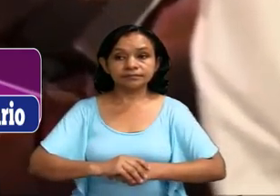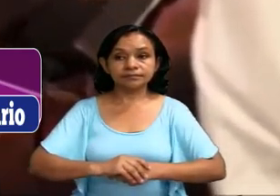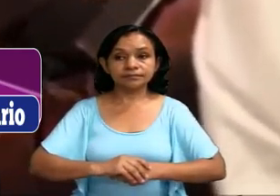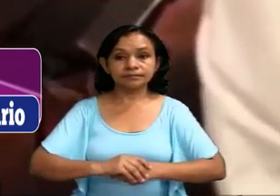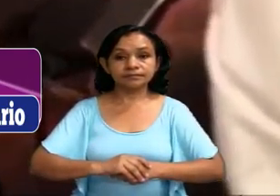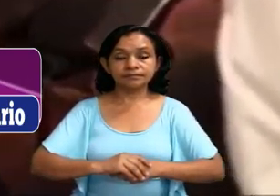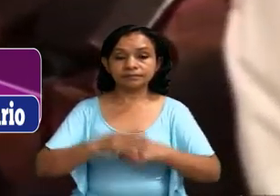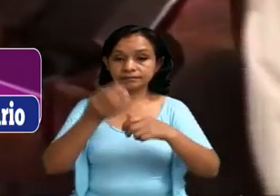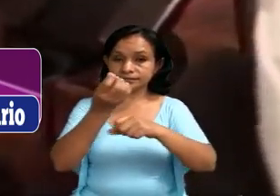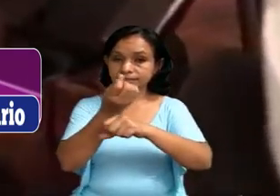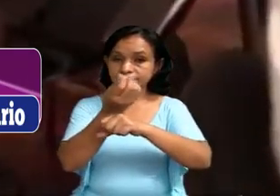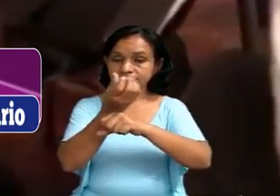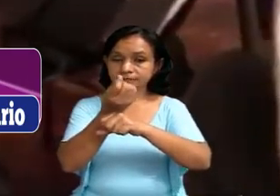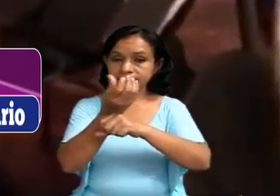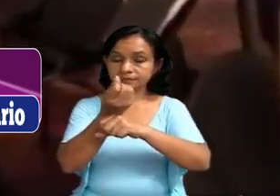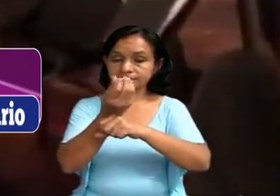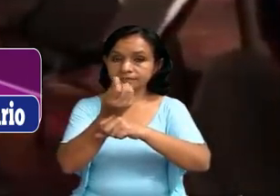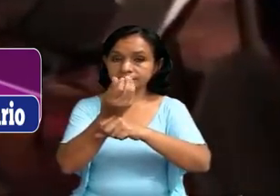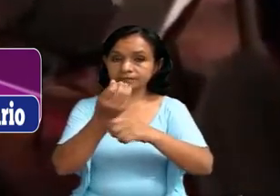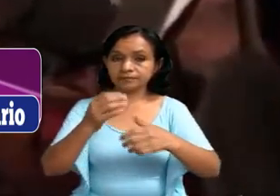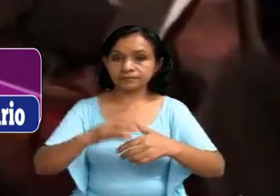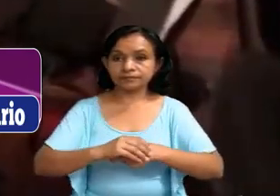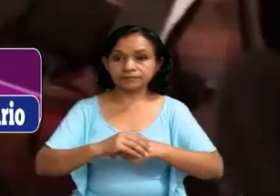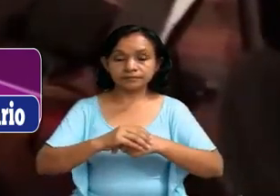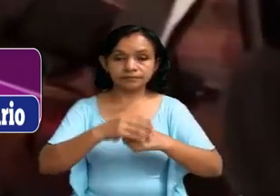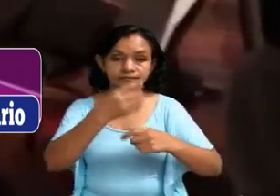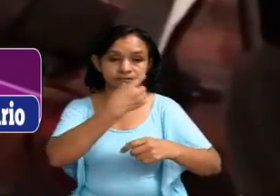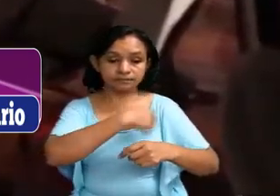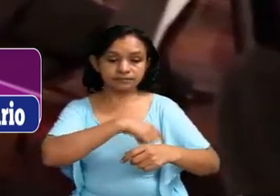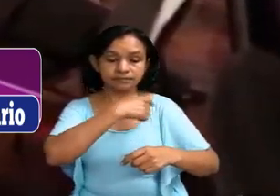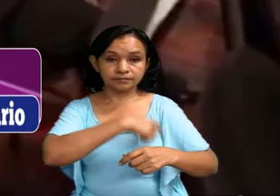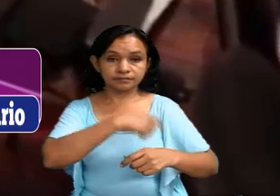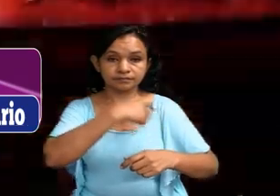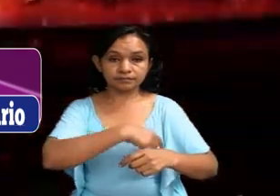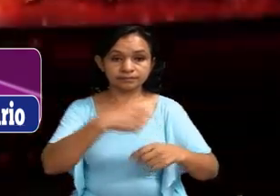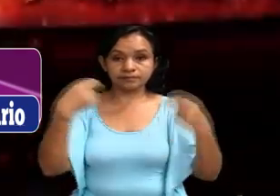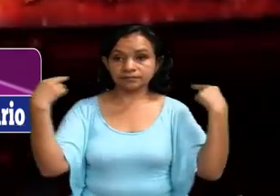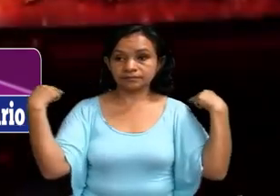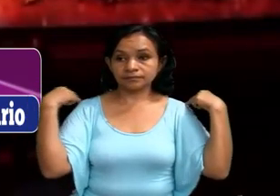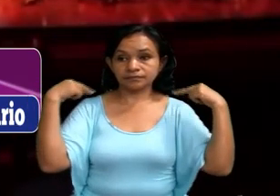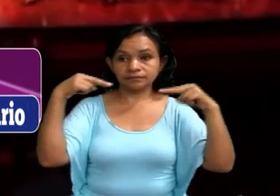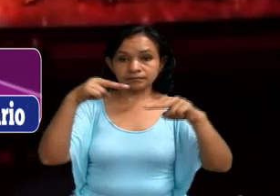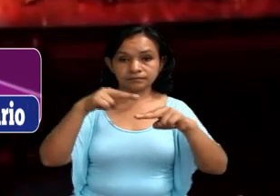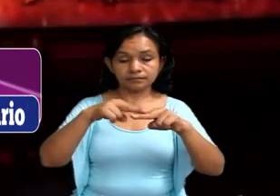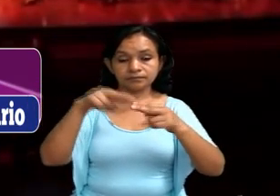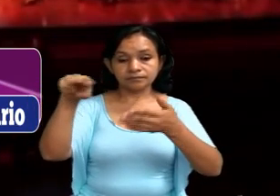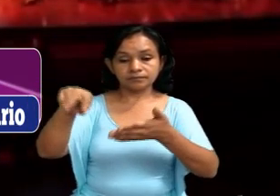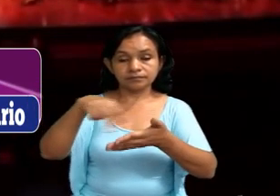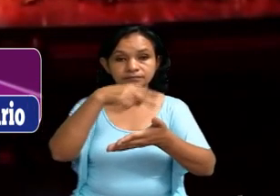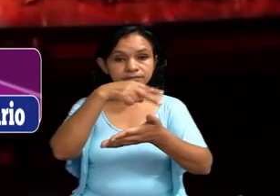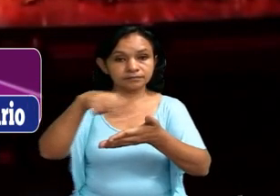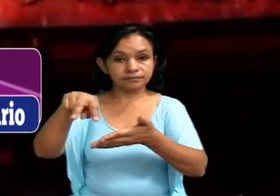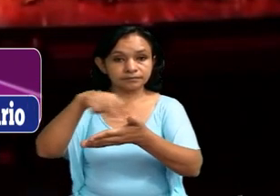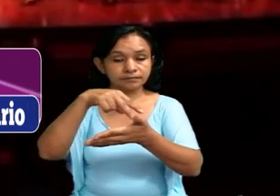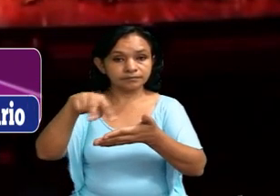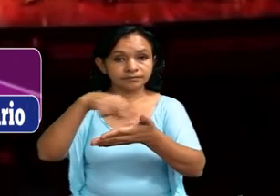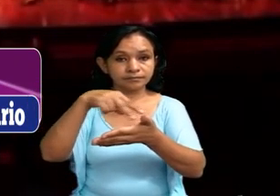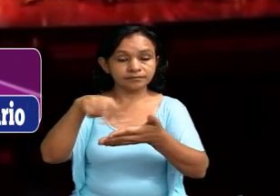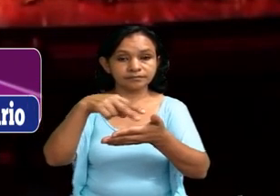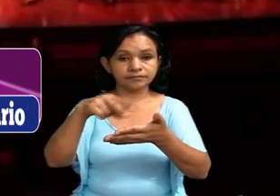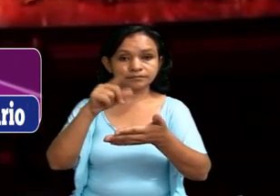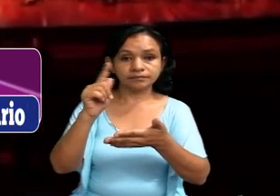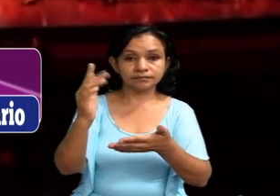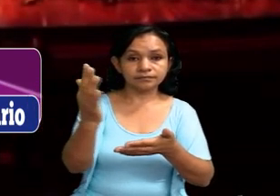con las alcaldías de escuelas o de instructores de danza. Entonces, imagínate, vamos a